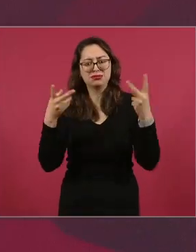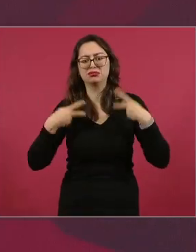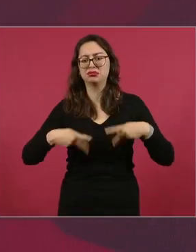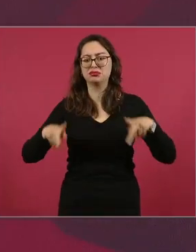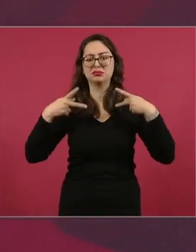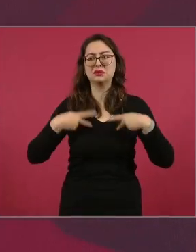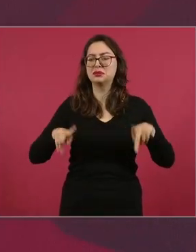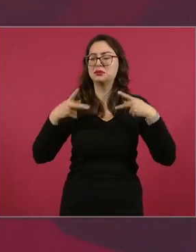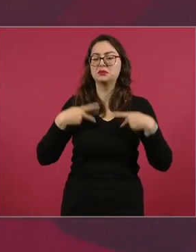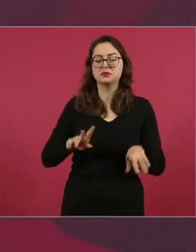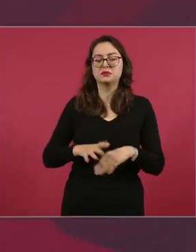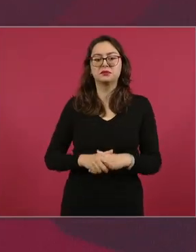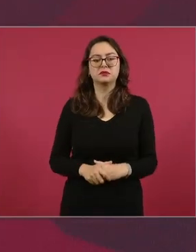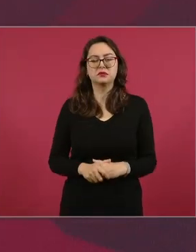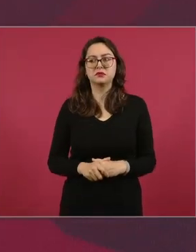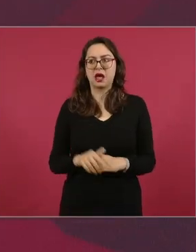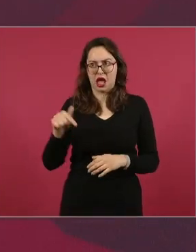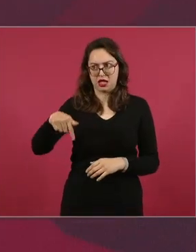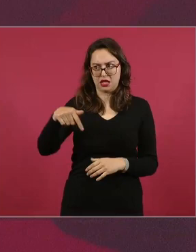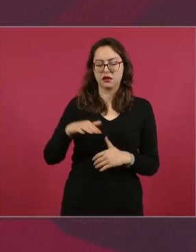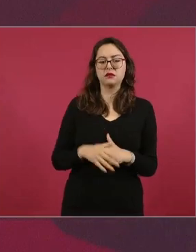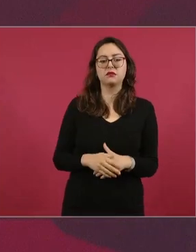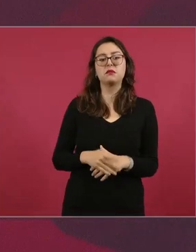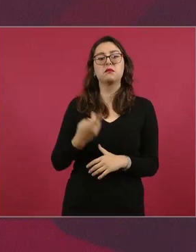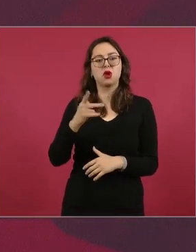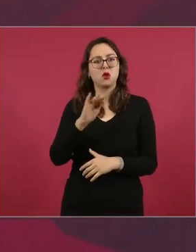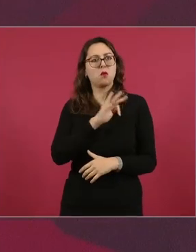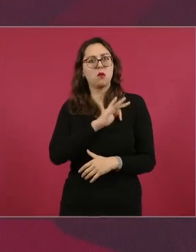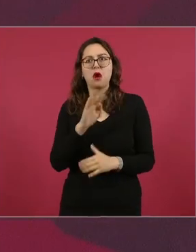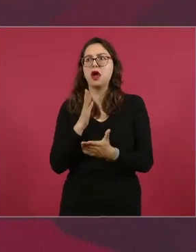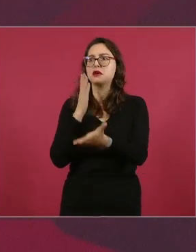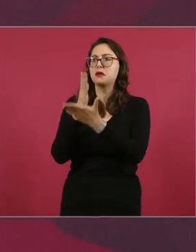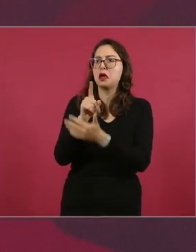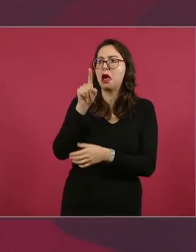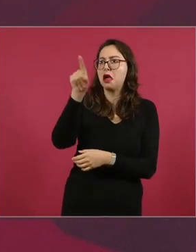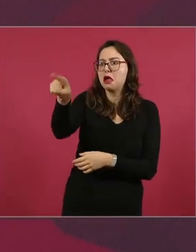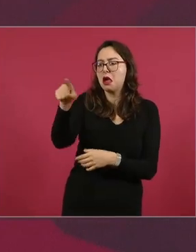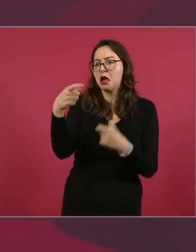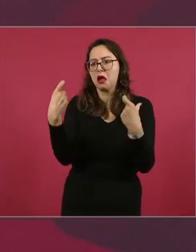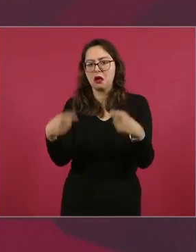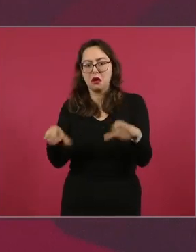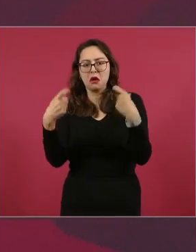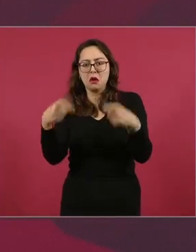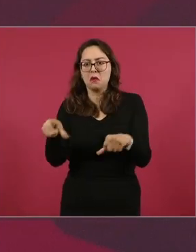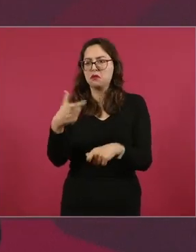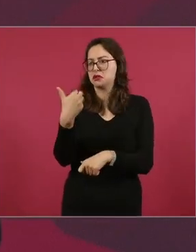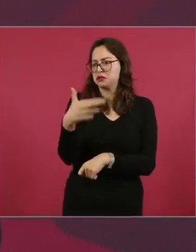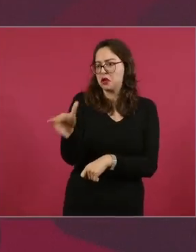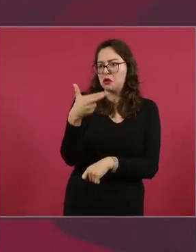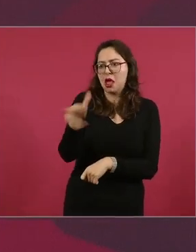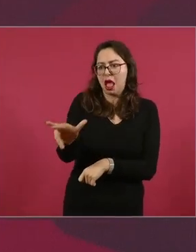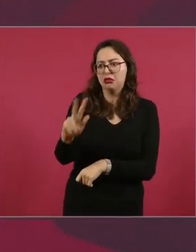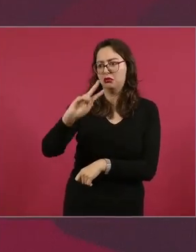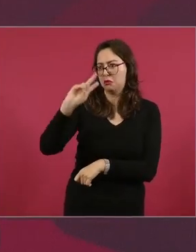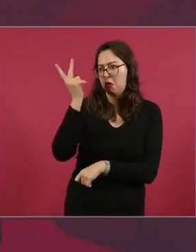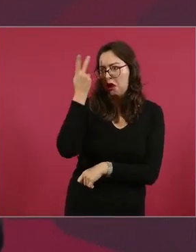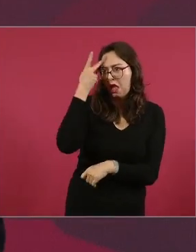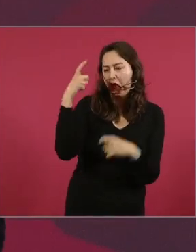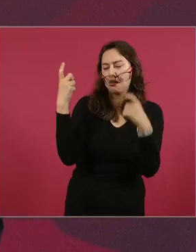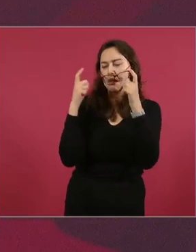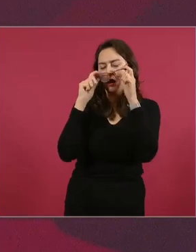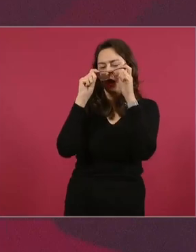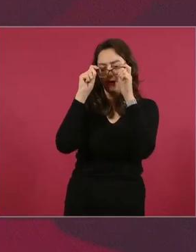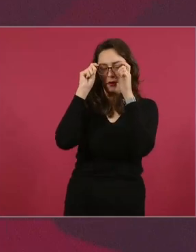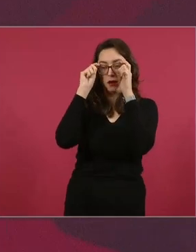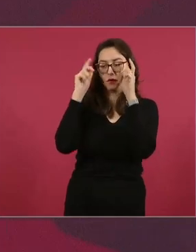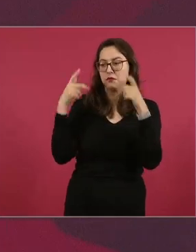a las colonias de clase media, media, clase media alta, están los restaurantes, te vas a